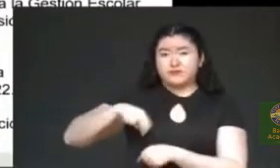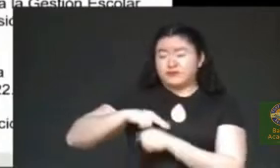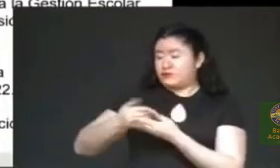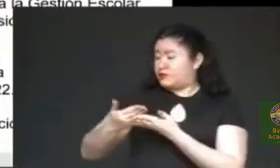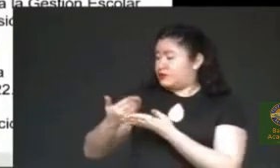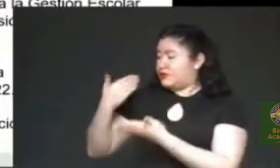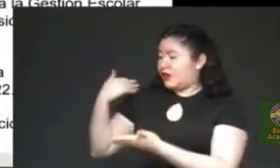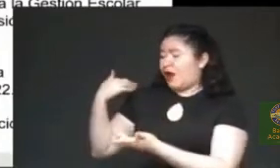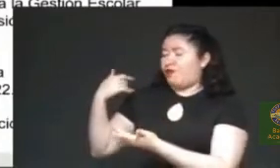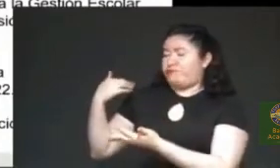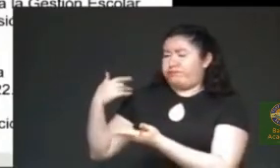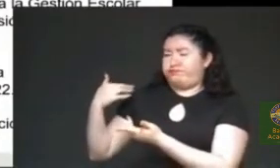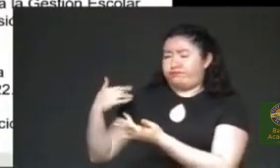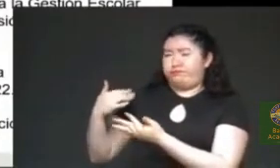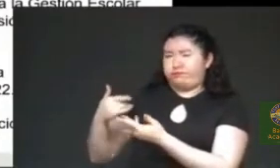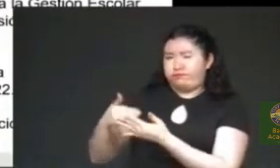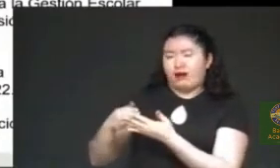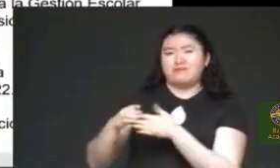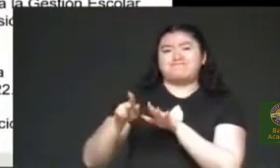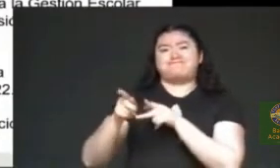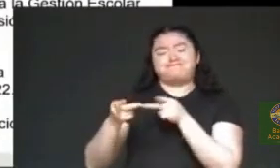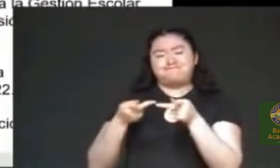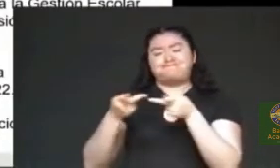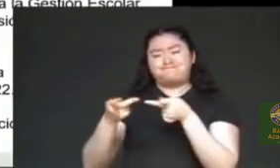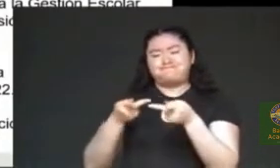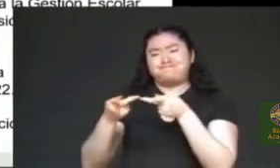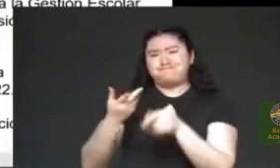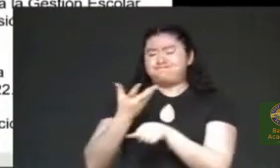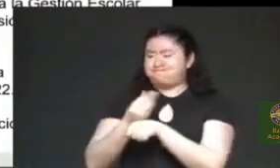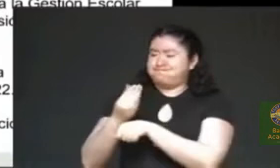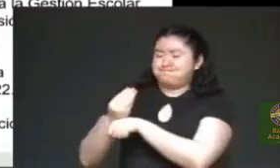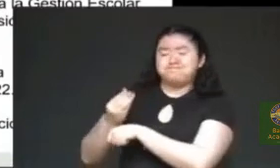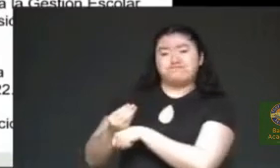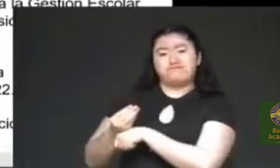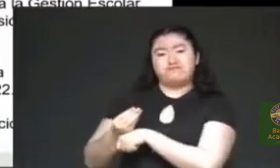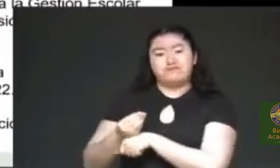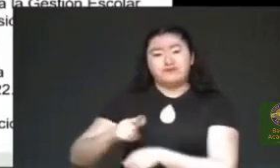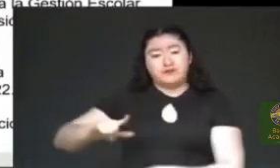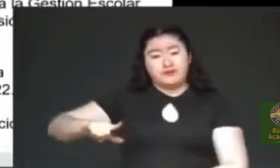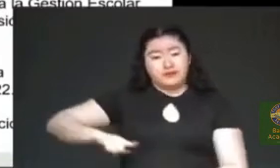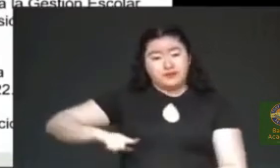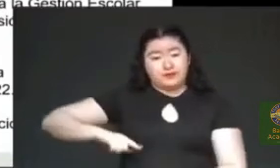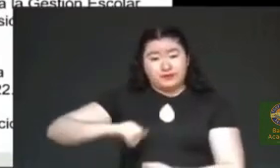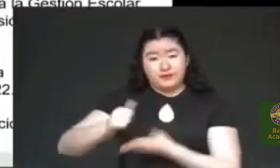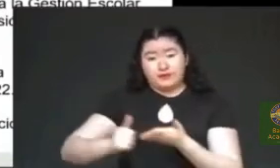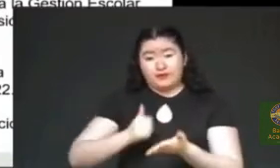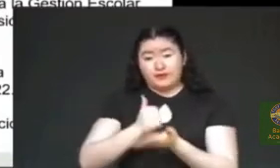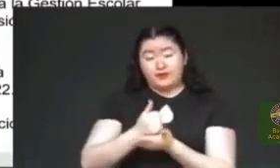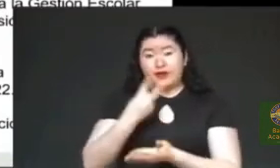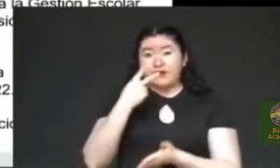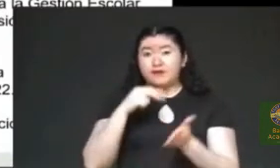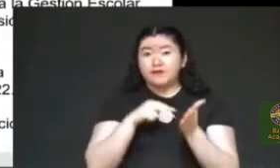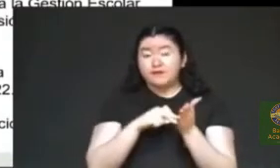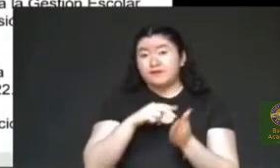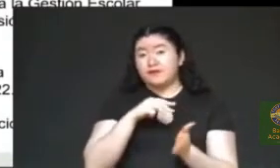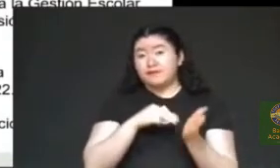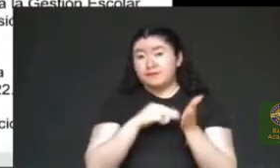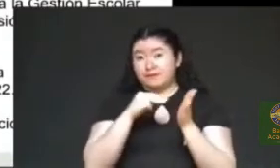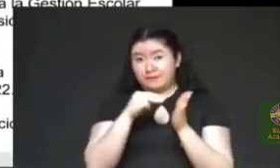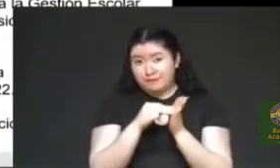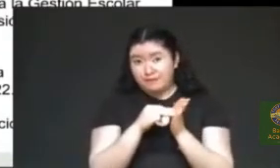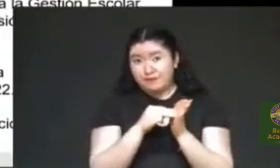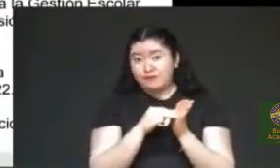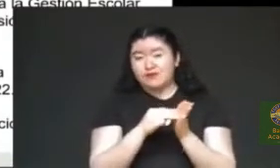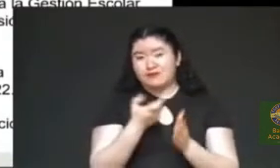preparándonos. El gobierno de la ciudad ha invertido más de 2,000 millones de pesos en intervenir